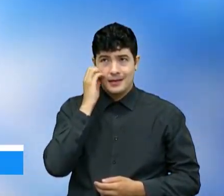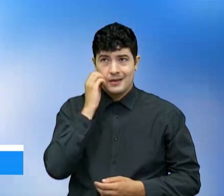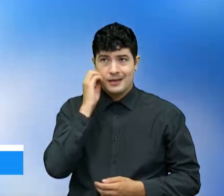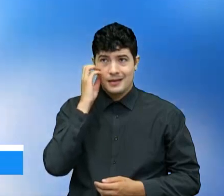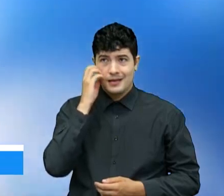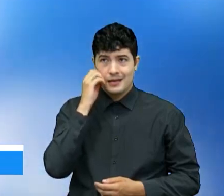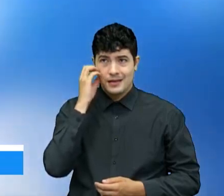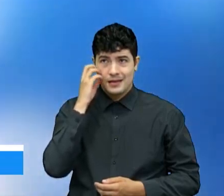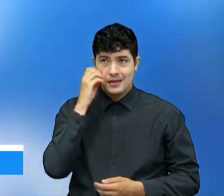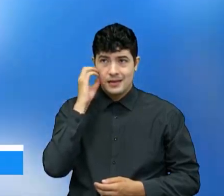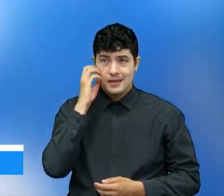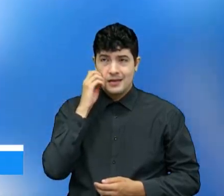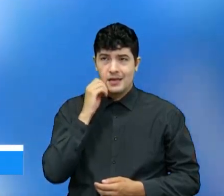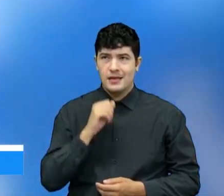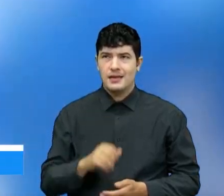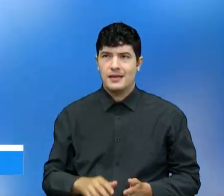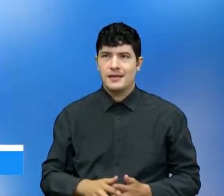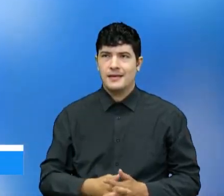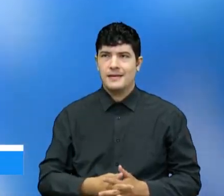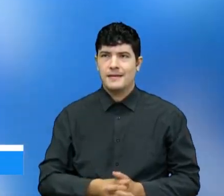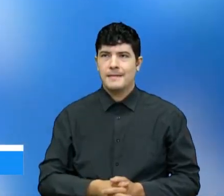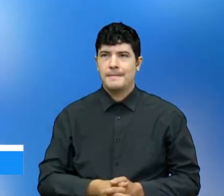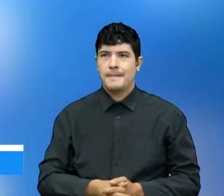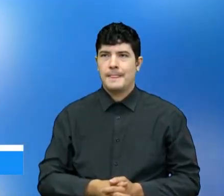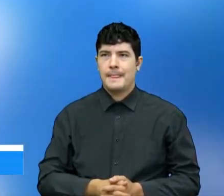Dice que no, que puede andar con todo menos descalzo.